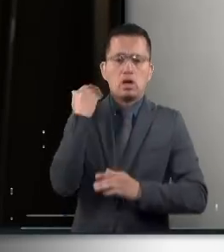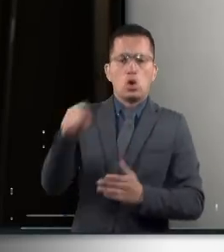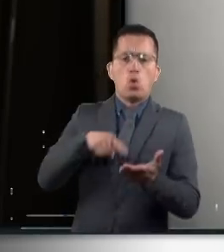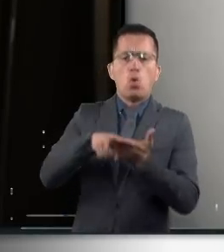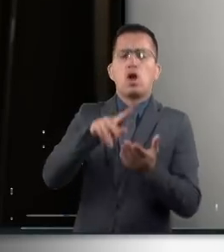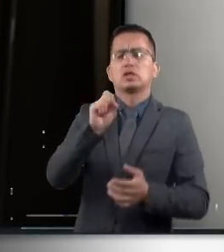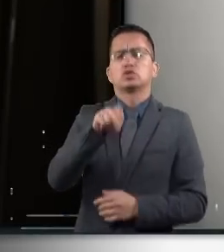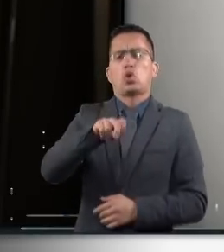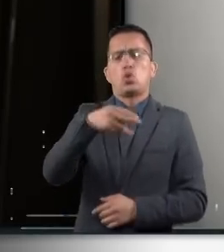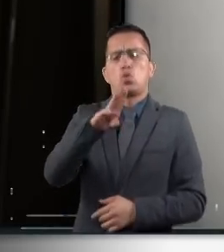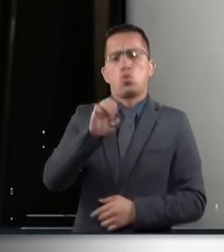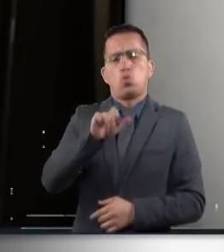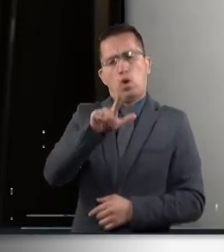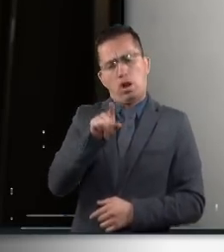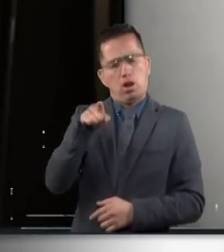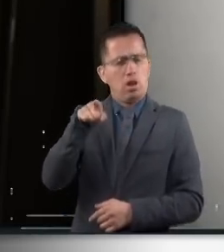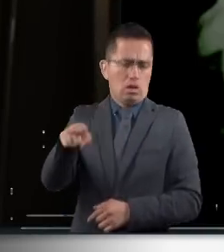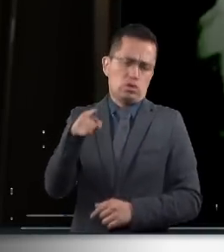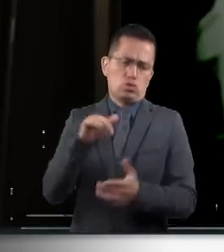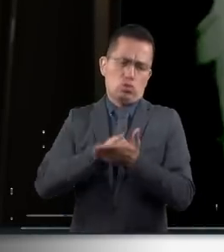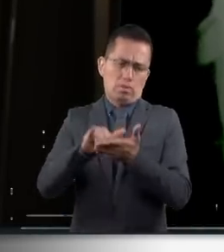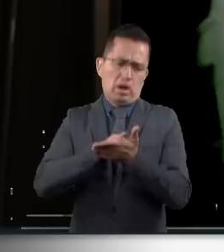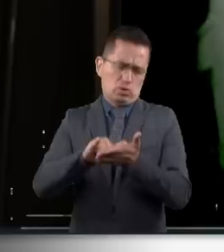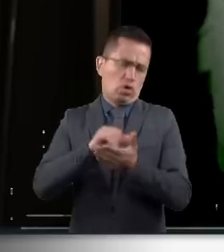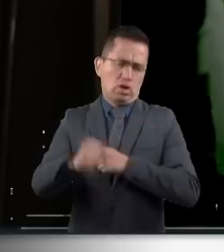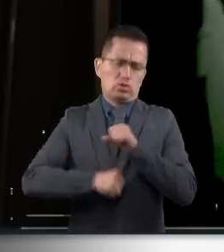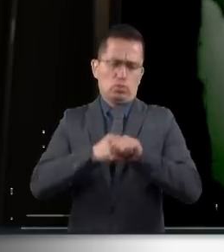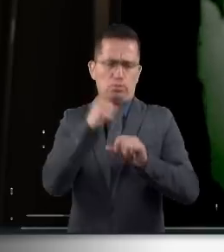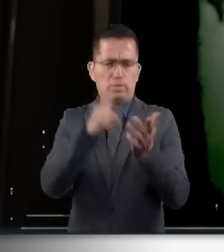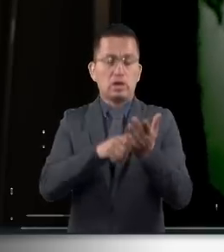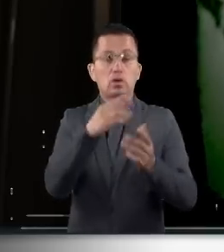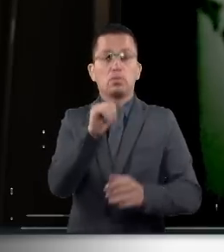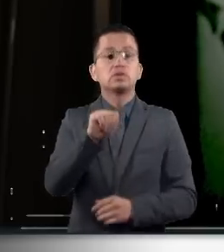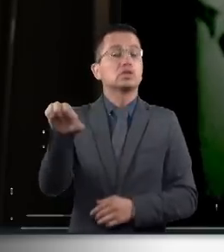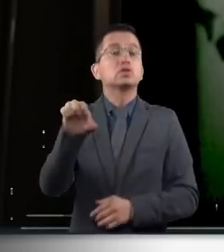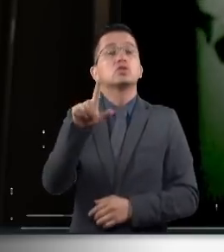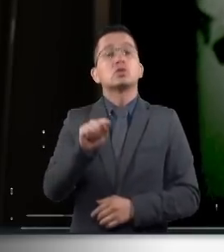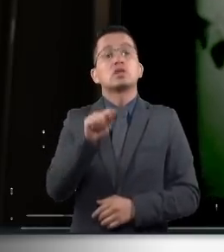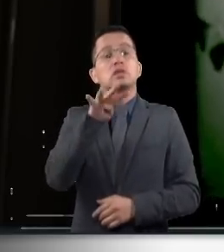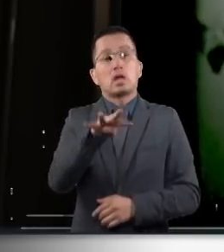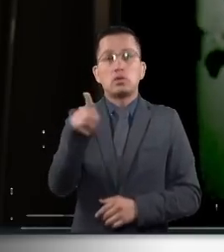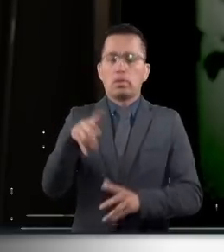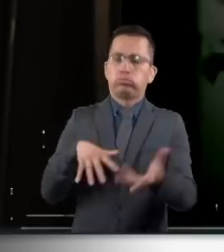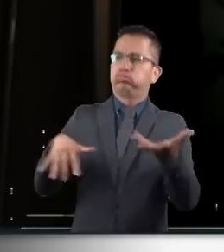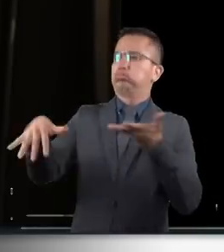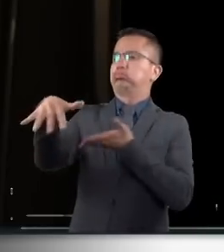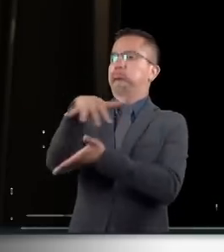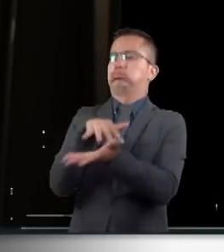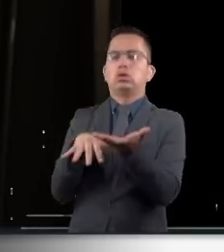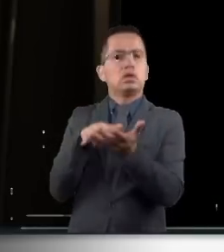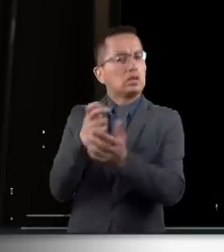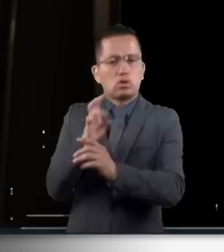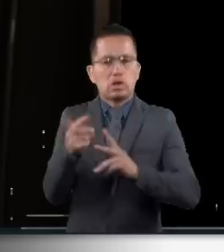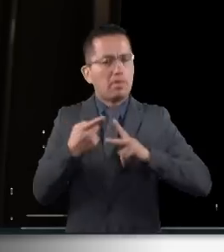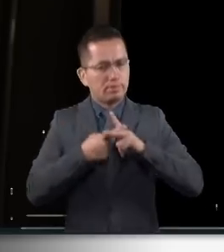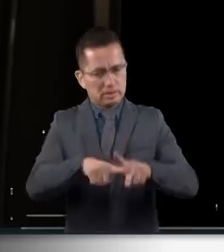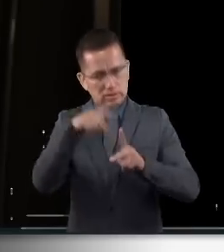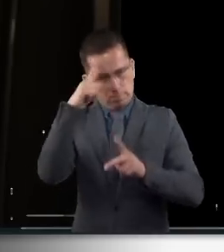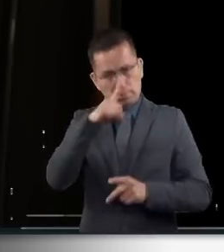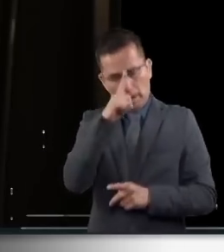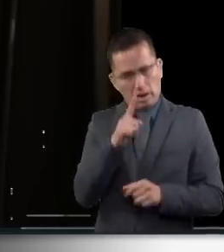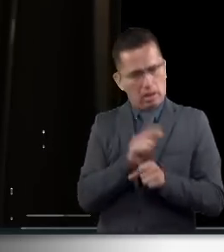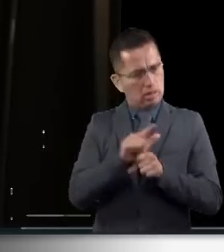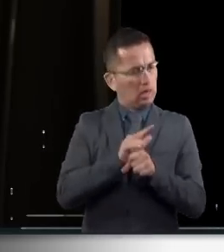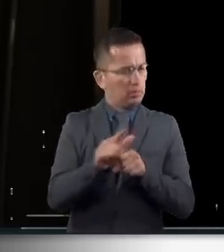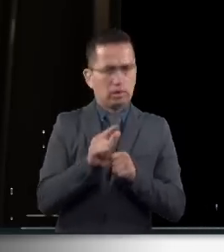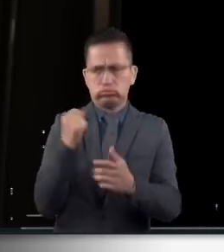Nueva York, en 1969, que marcaron el inicio del movimiento de liberación homosexual. La represión se convirtió en